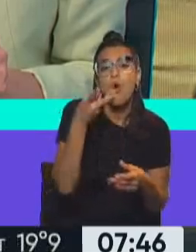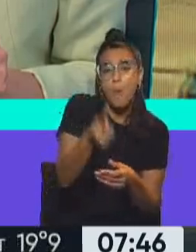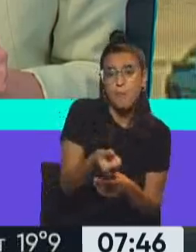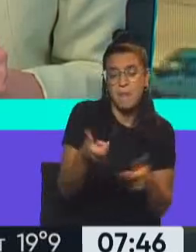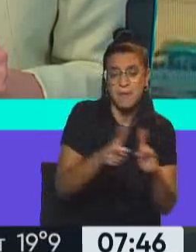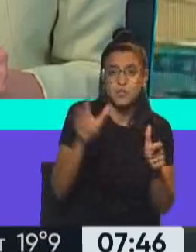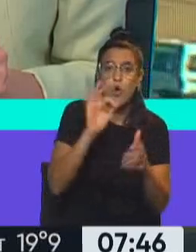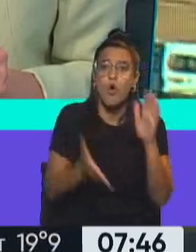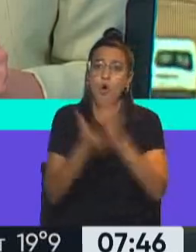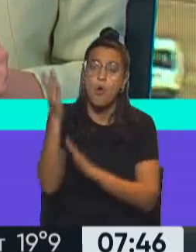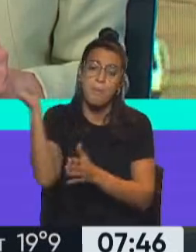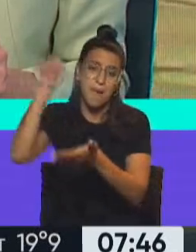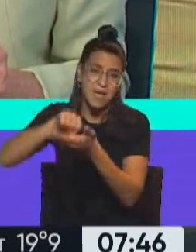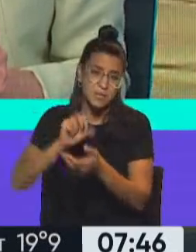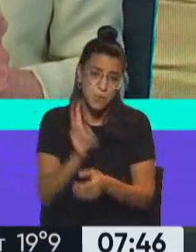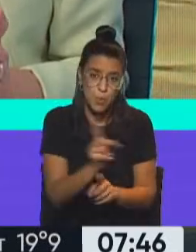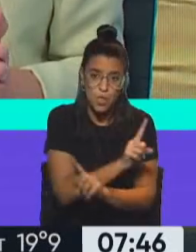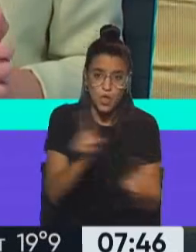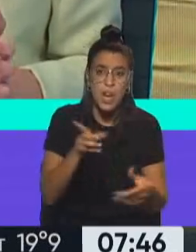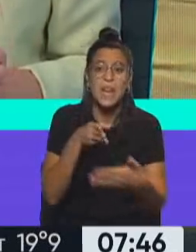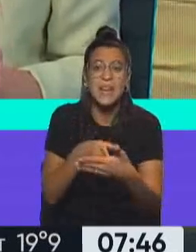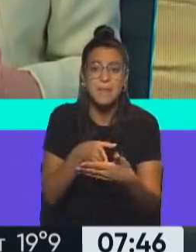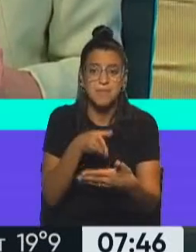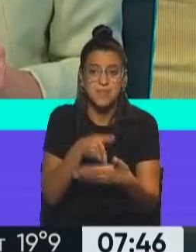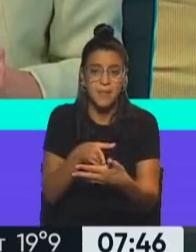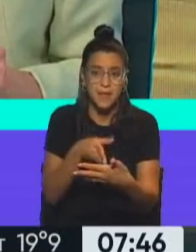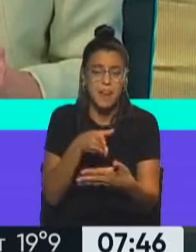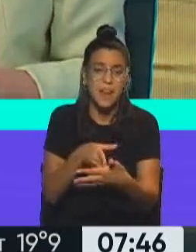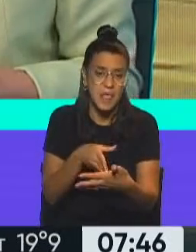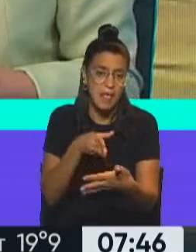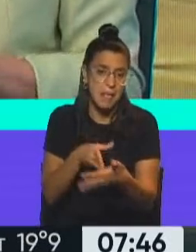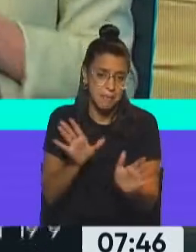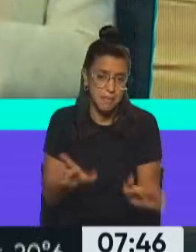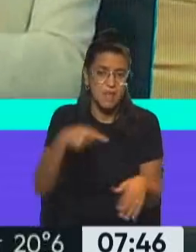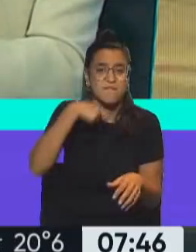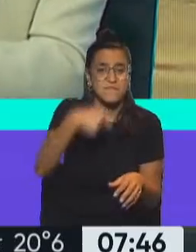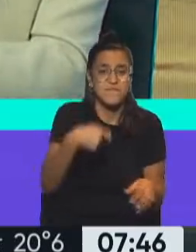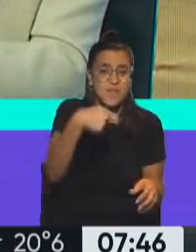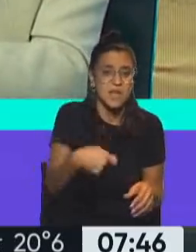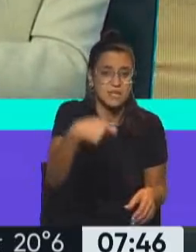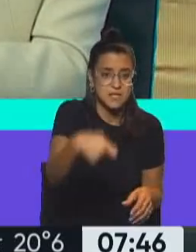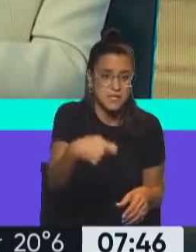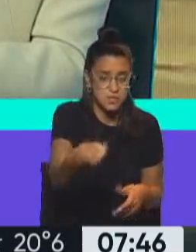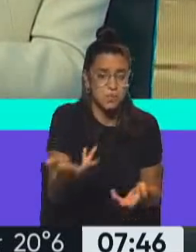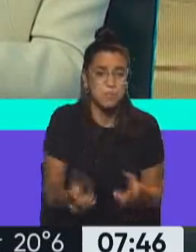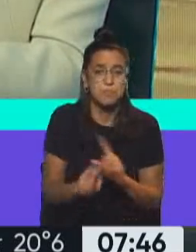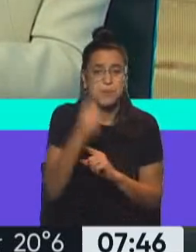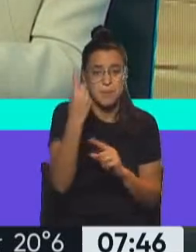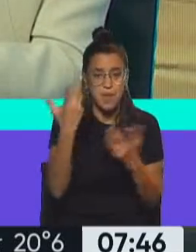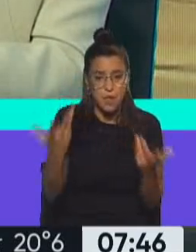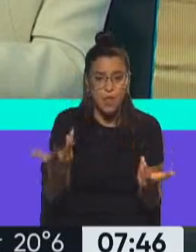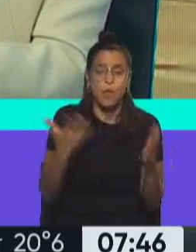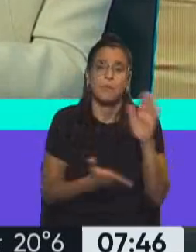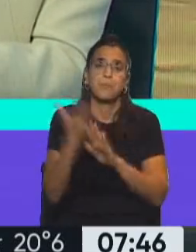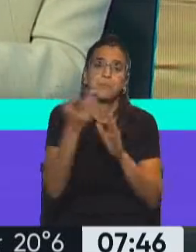están prohibiendo salir del país lo que están poniendo TI1 a la financiación para primero evitar que